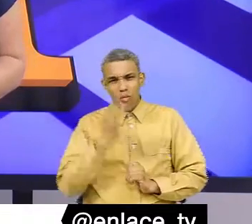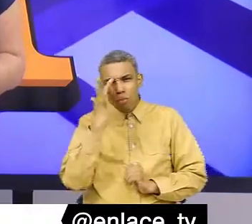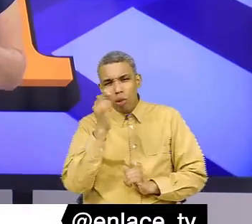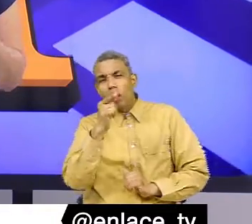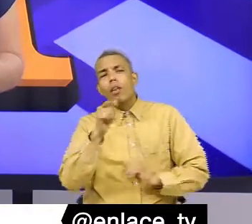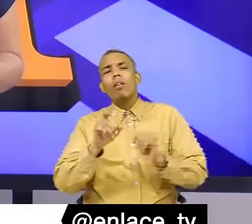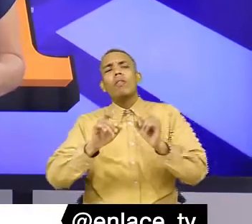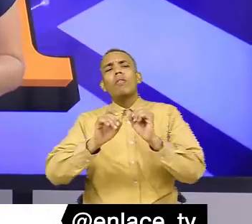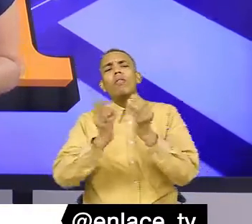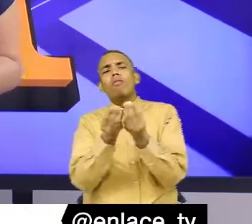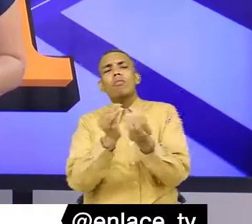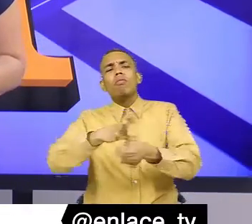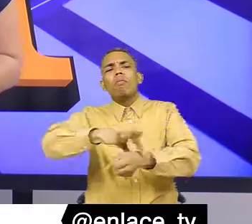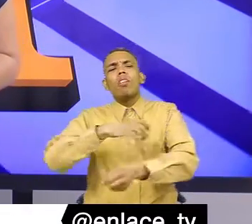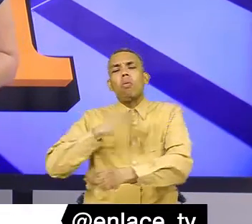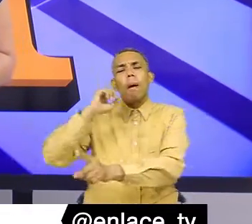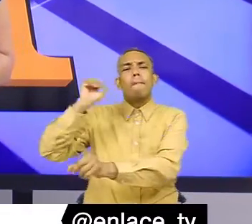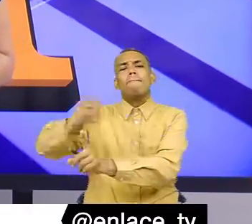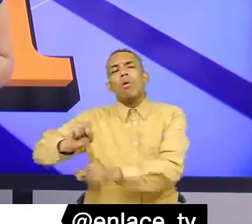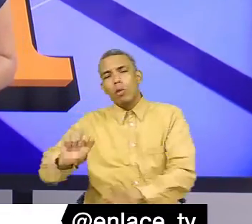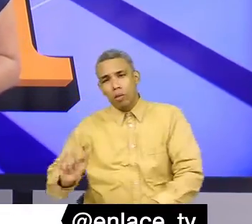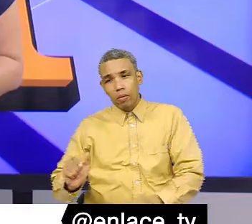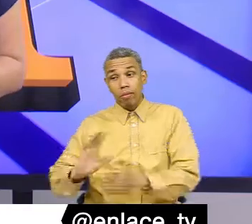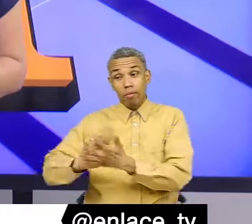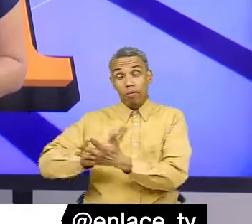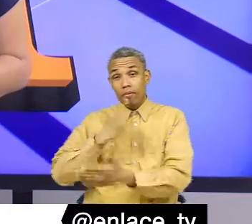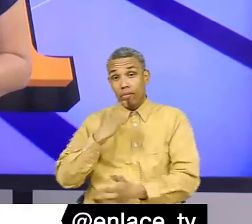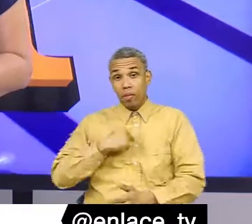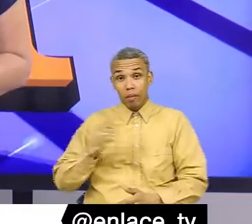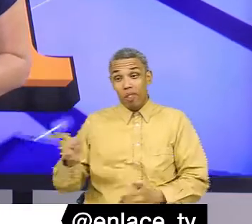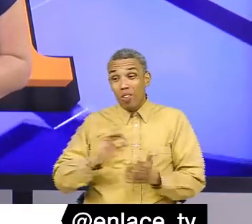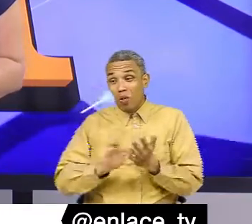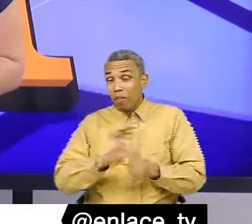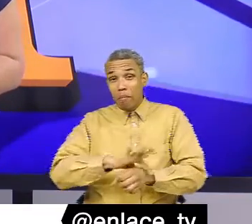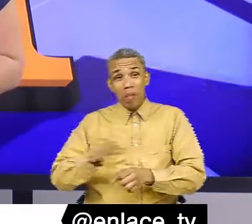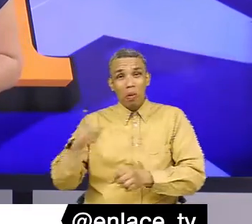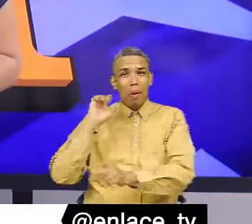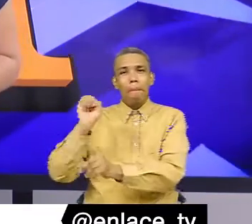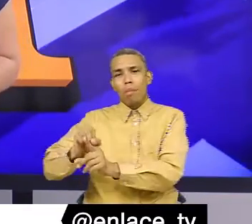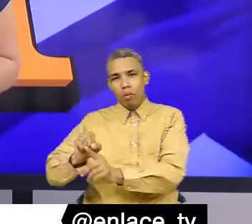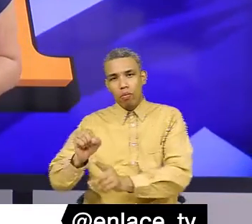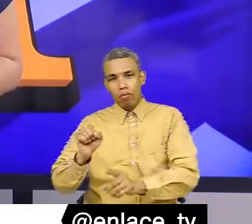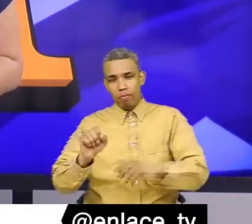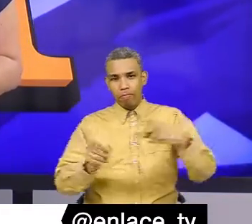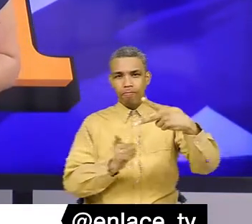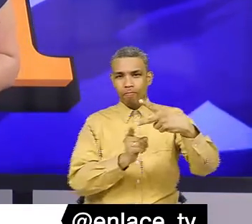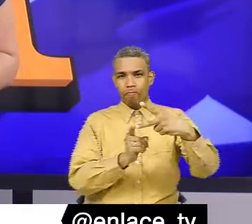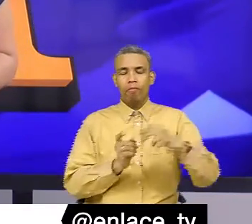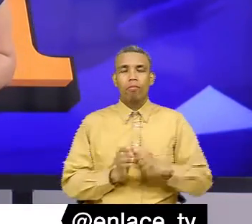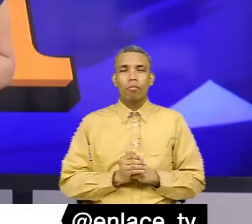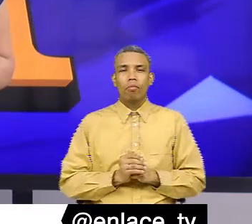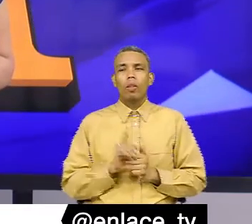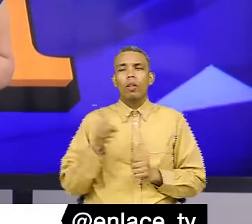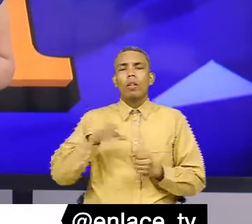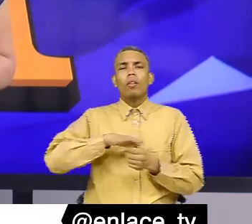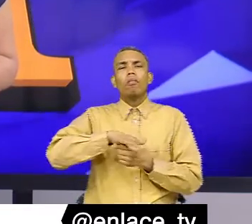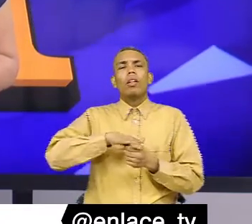atención adecuada y oportuna en el momento que ella lo necesitaba. En otras noticias, un joven en el barrio